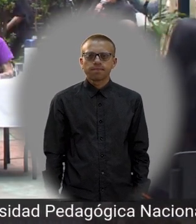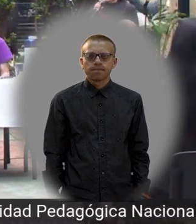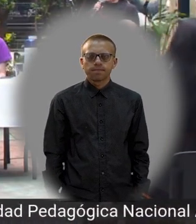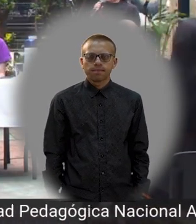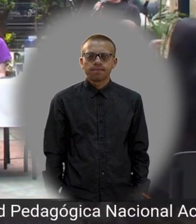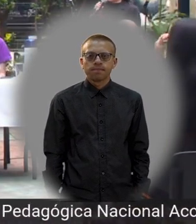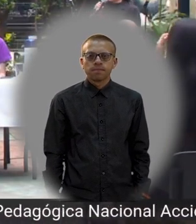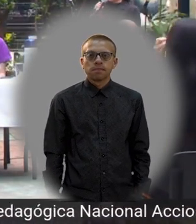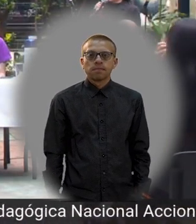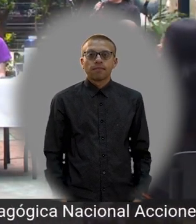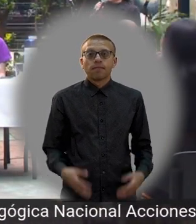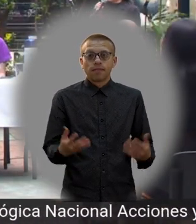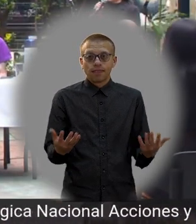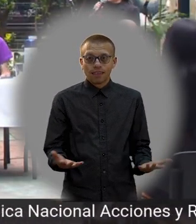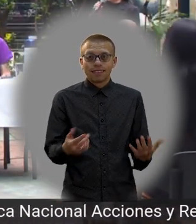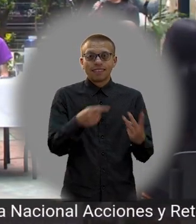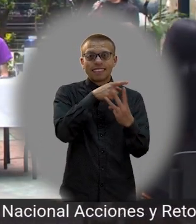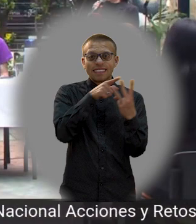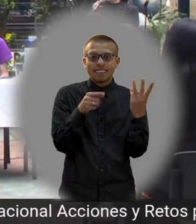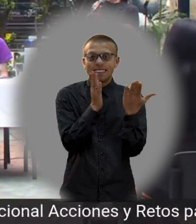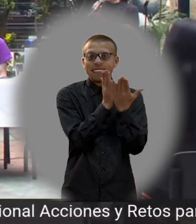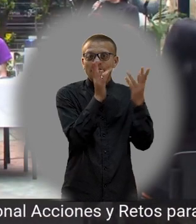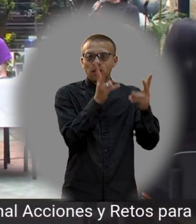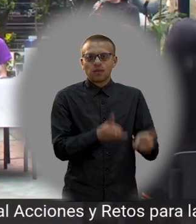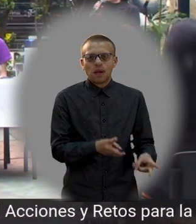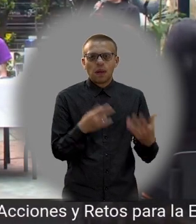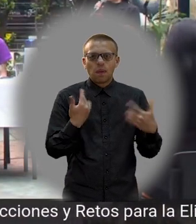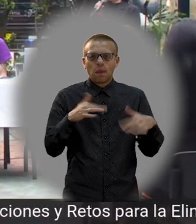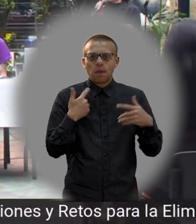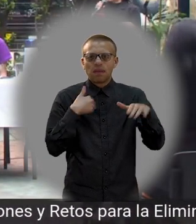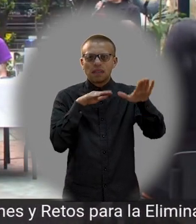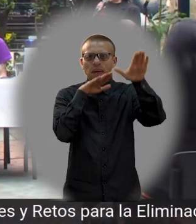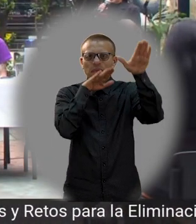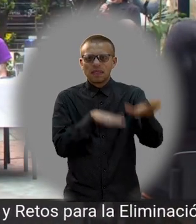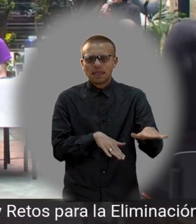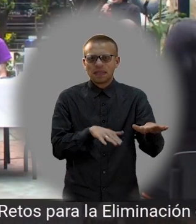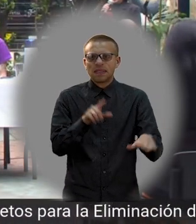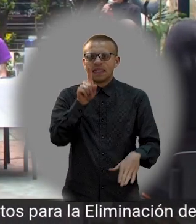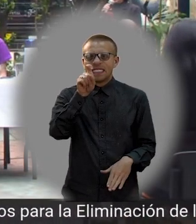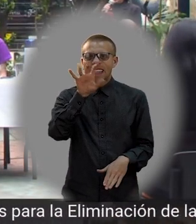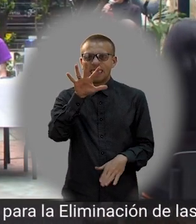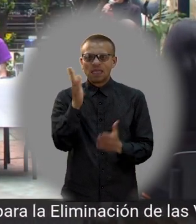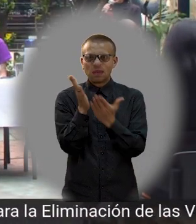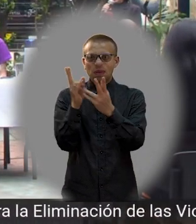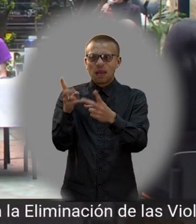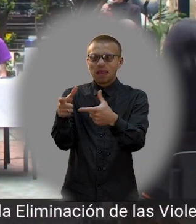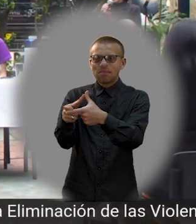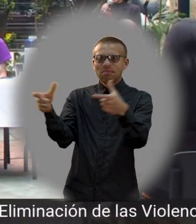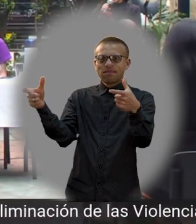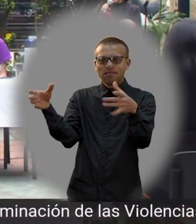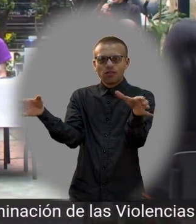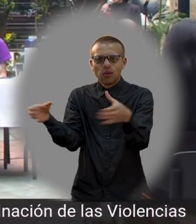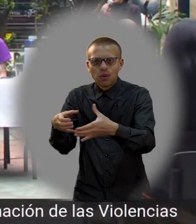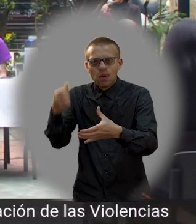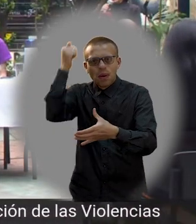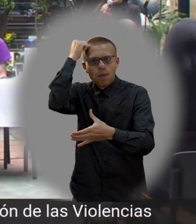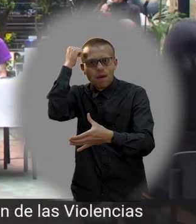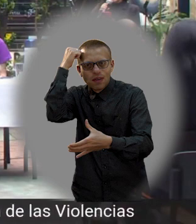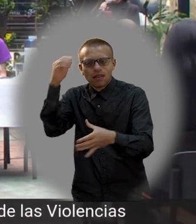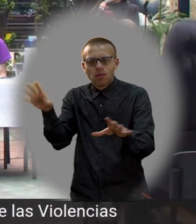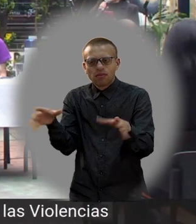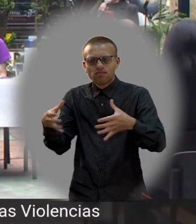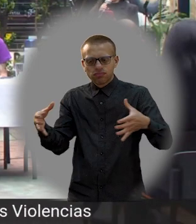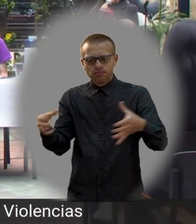Ellas representan a más de 65 jóvenes estudiantes, maestros, maestras de nuestra universidad que están en esta juntanza